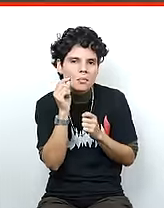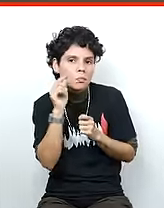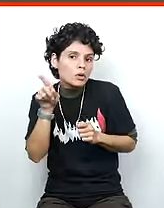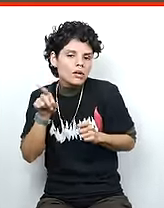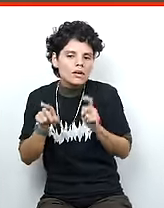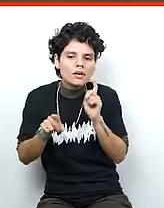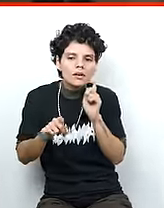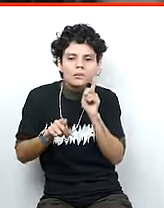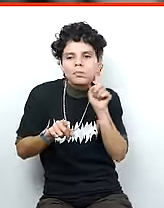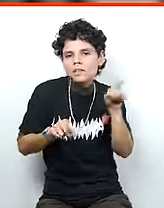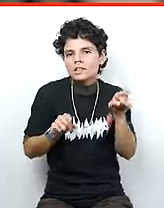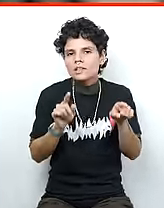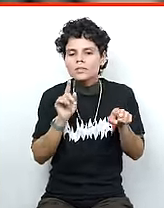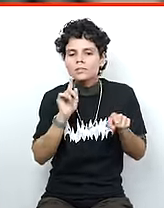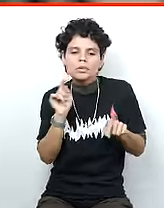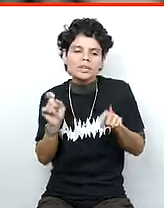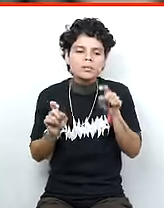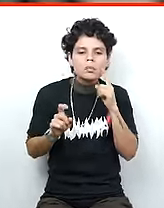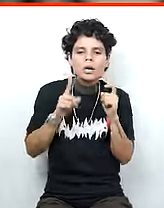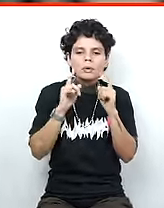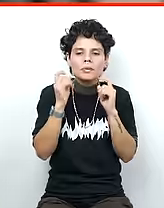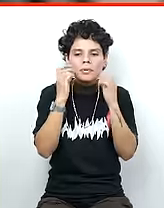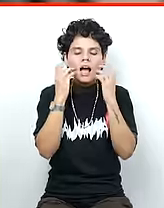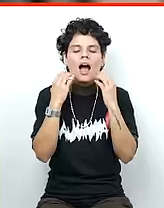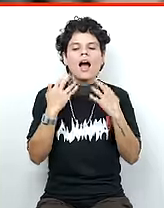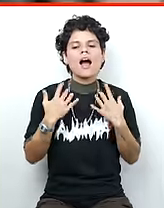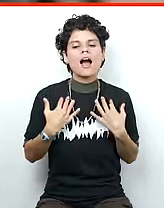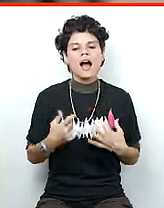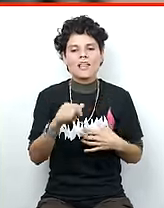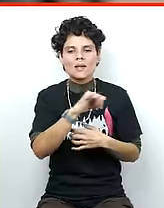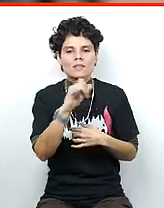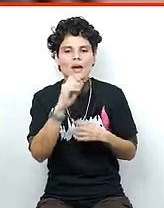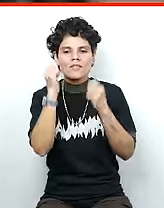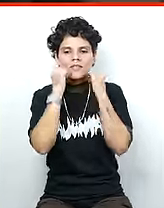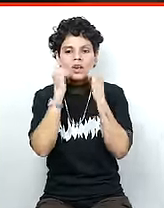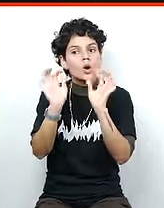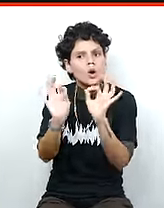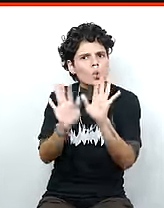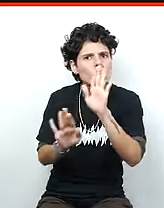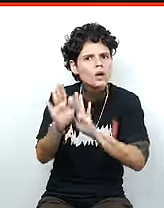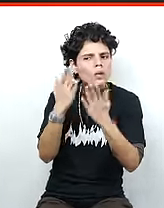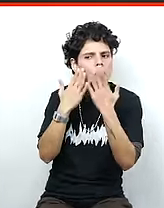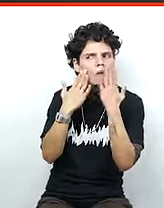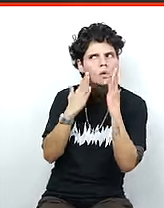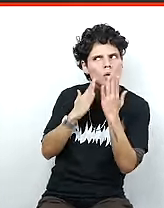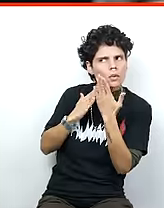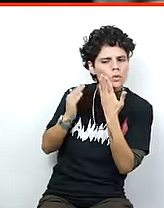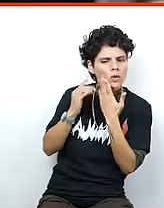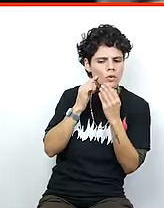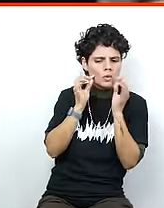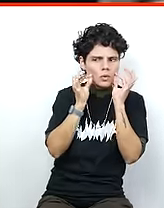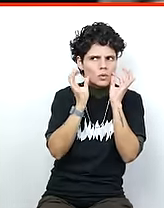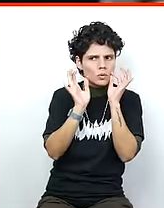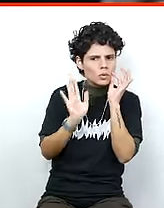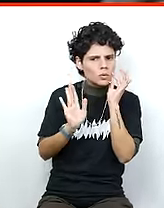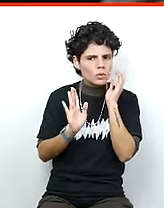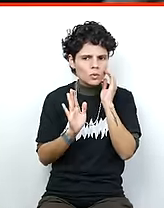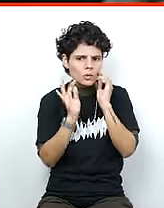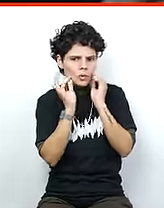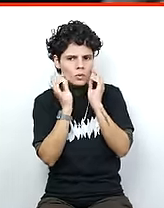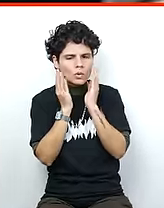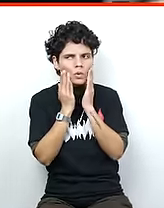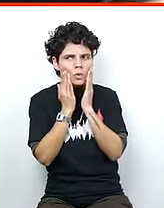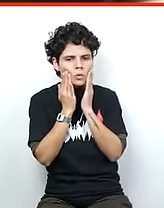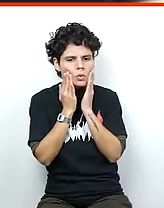pelito, bueno, otro pelito, ya. Y después iba a la barbería y algo, no, hermano mío, no me voy a tocar aquí, güey, que después no me va a salir de